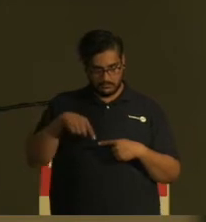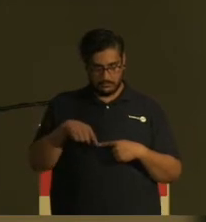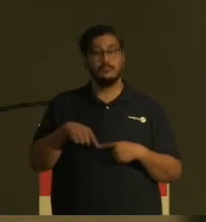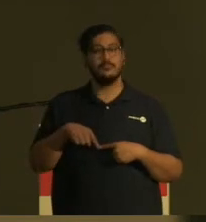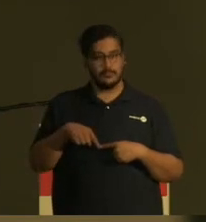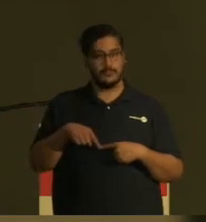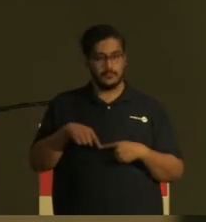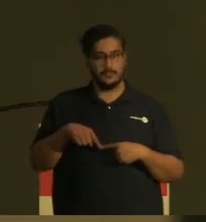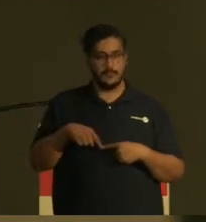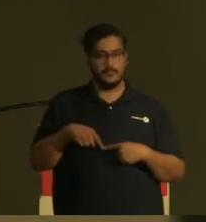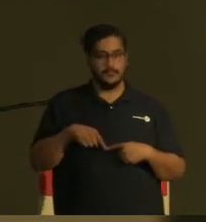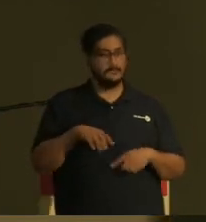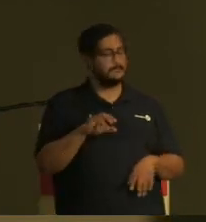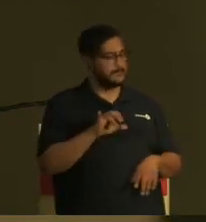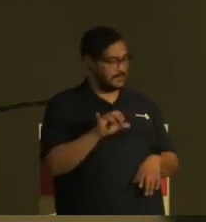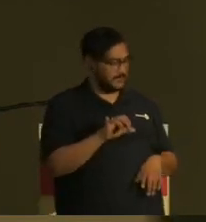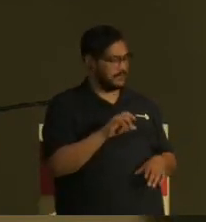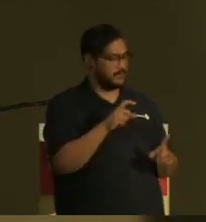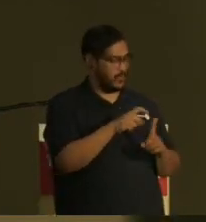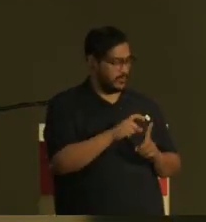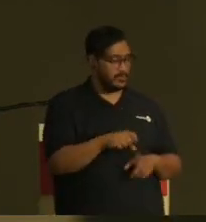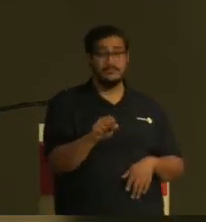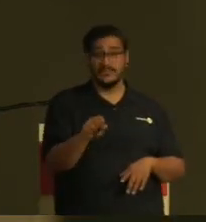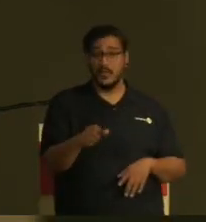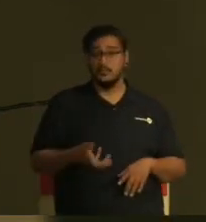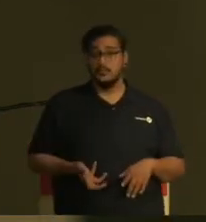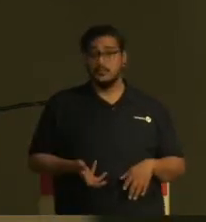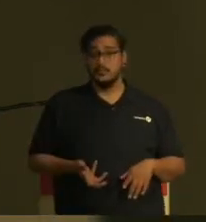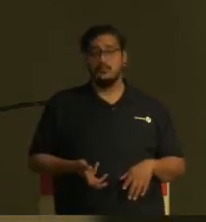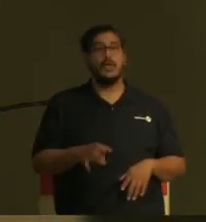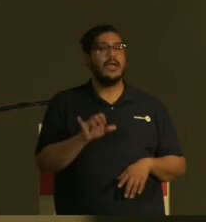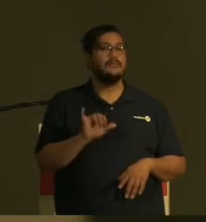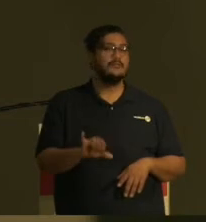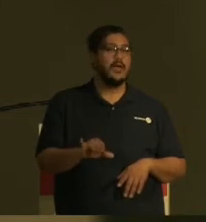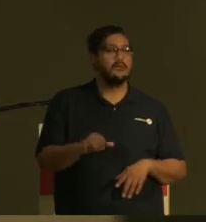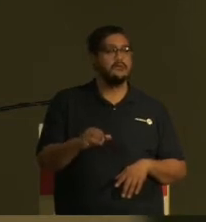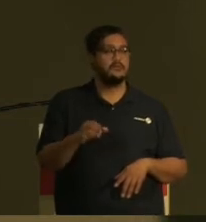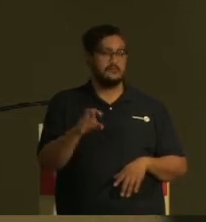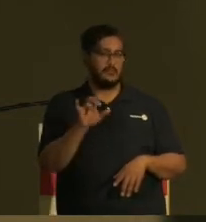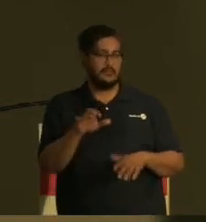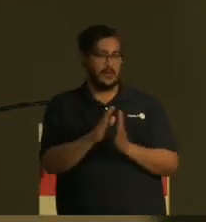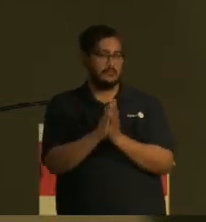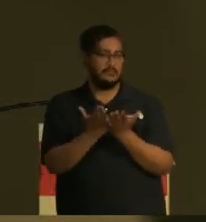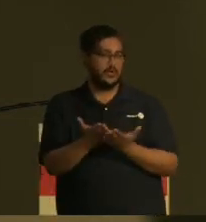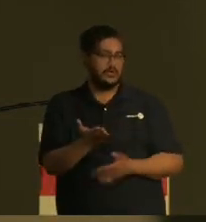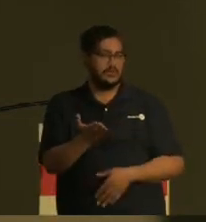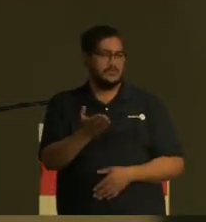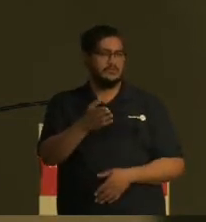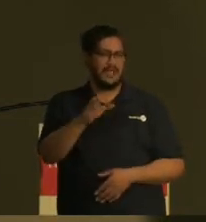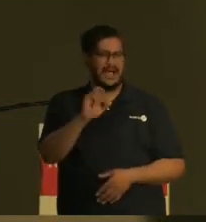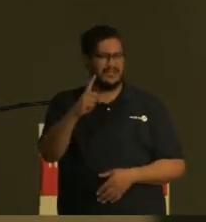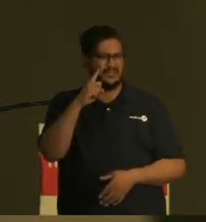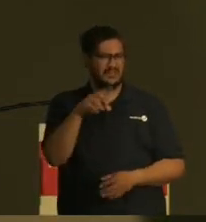de verdad como la palabra. Claro, y eso sí. Está de alguna manera en este mi libro Chiqui Nagaoka. Es un libro, creo que ahí